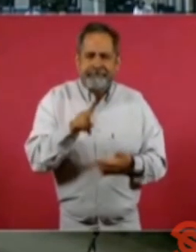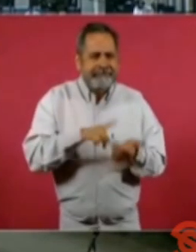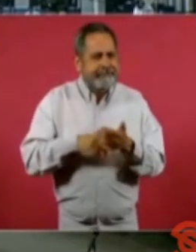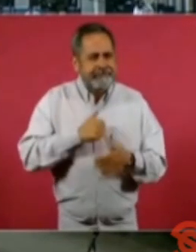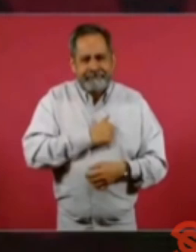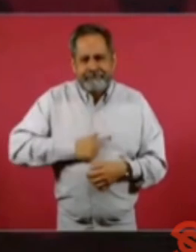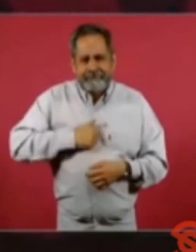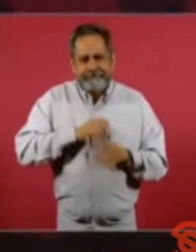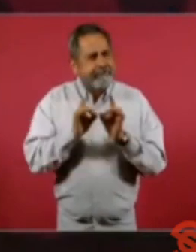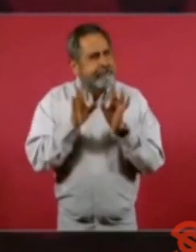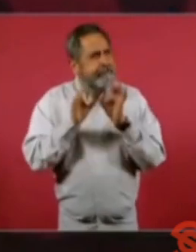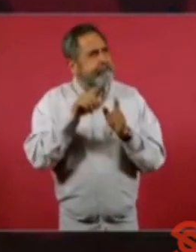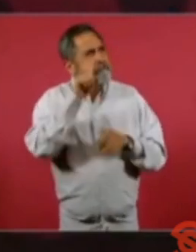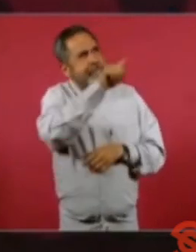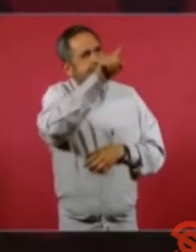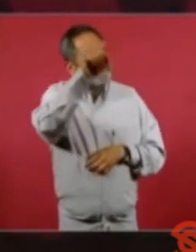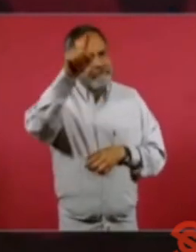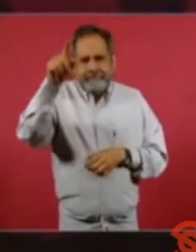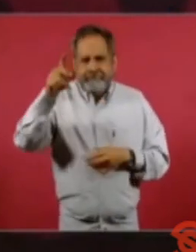lamentables, ¿no?, de la